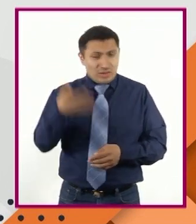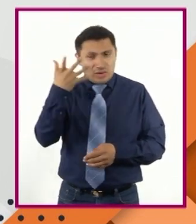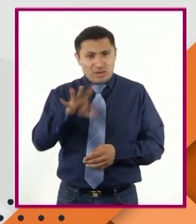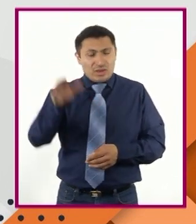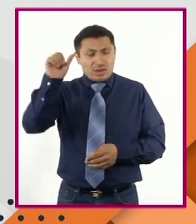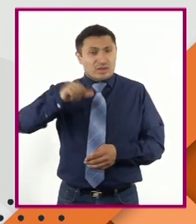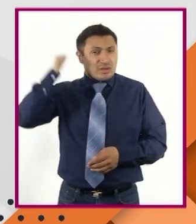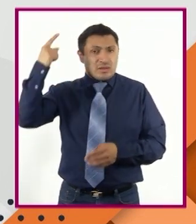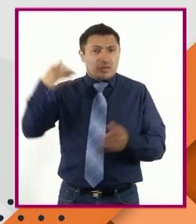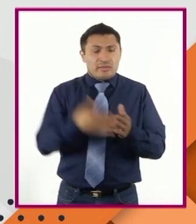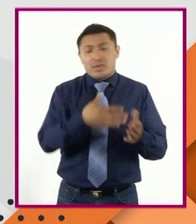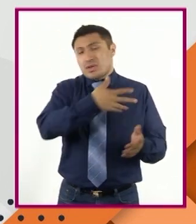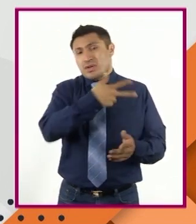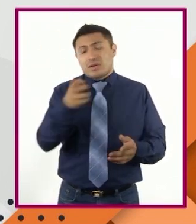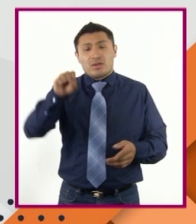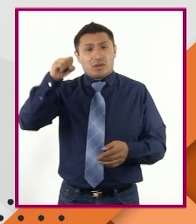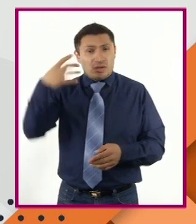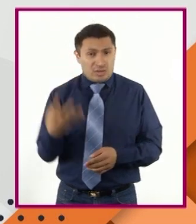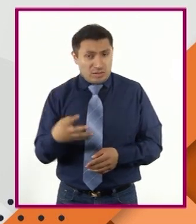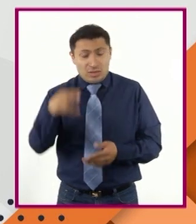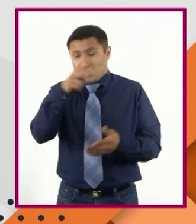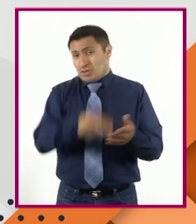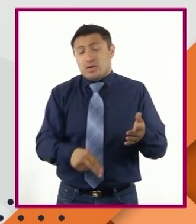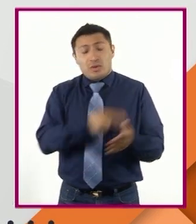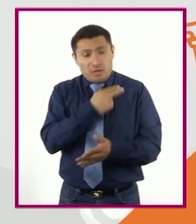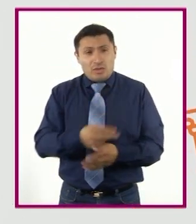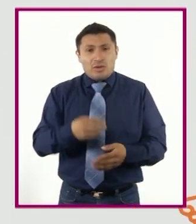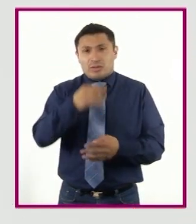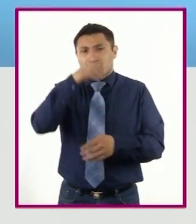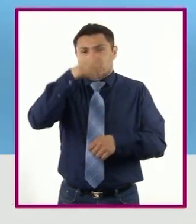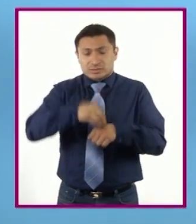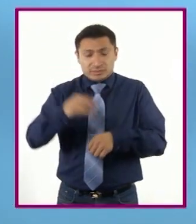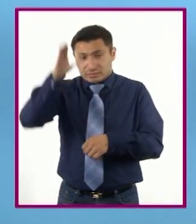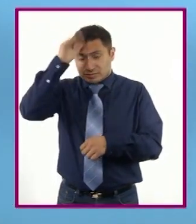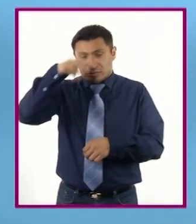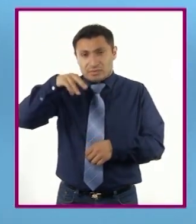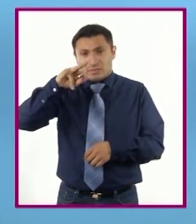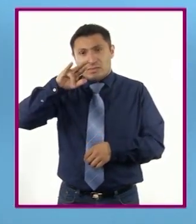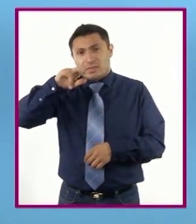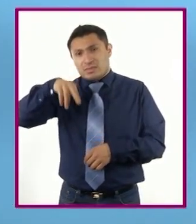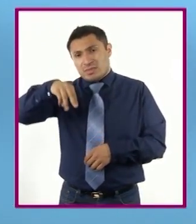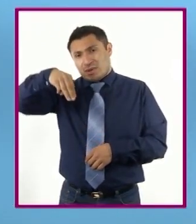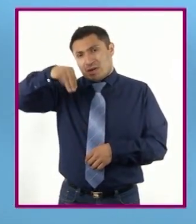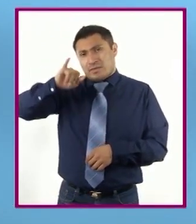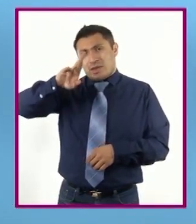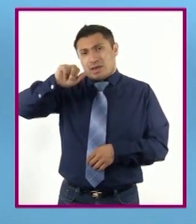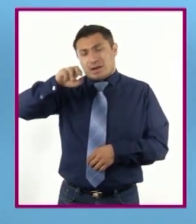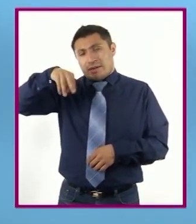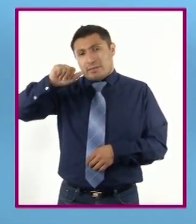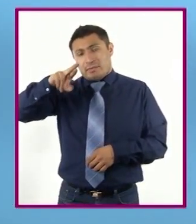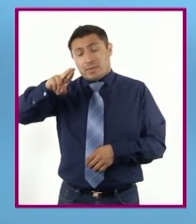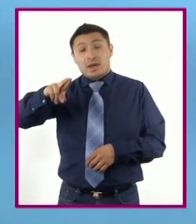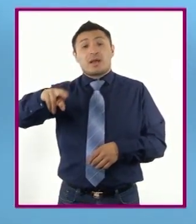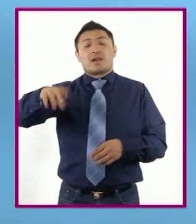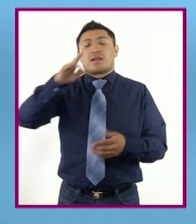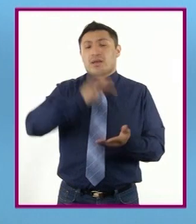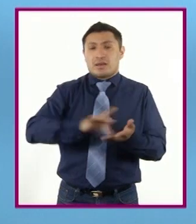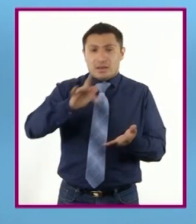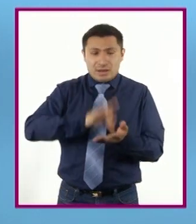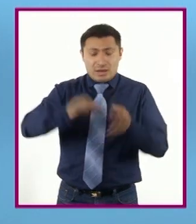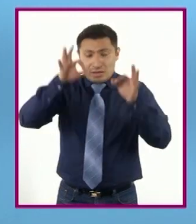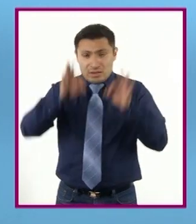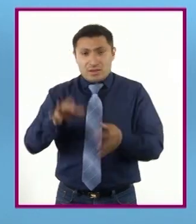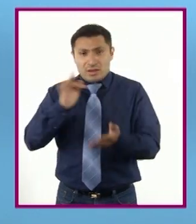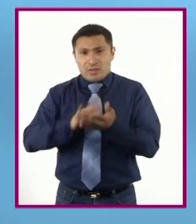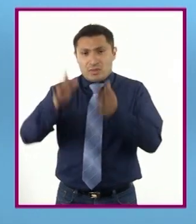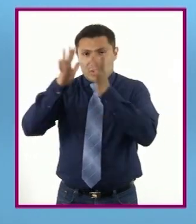de 1864, firmándose los tratados de Miramar con los que se formalizó el apoyo de Francia al